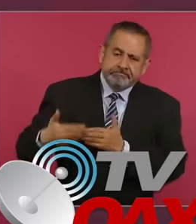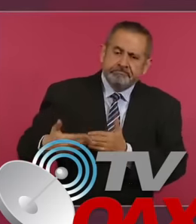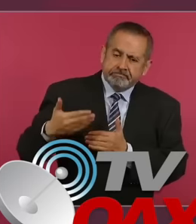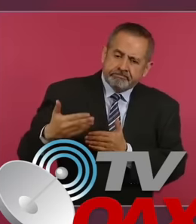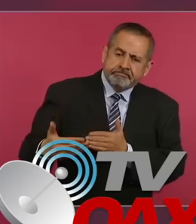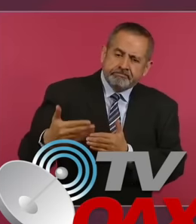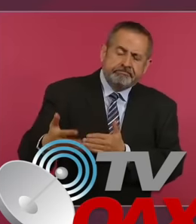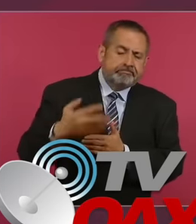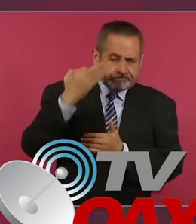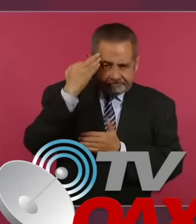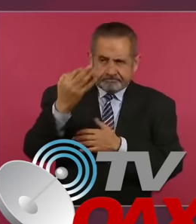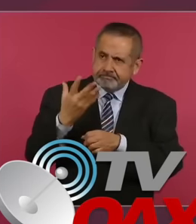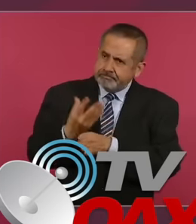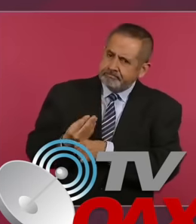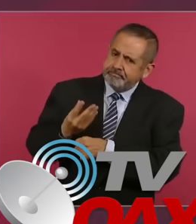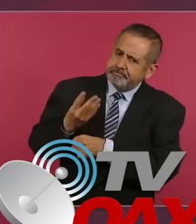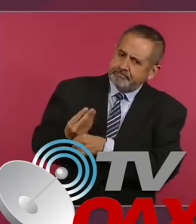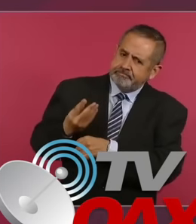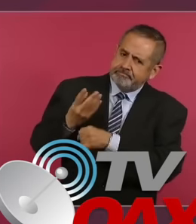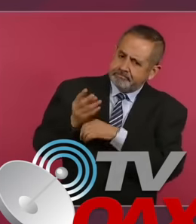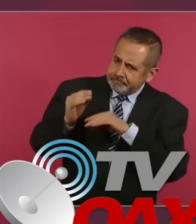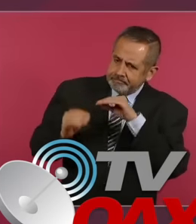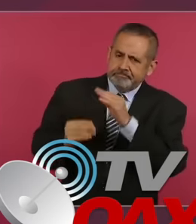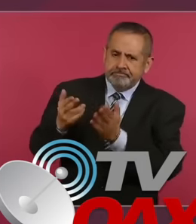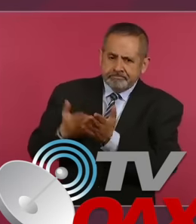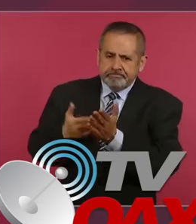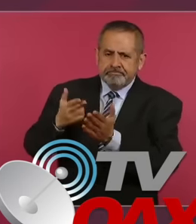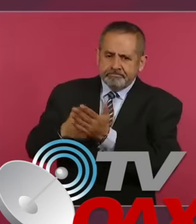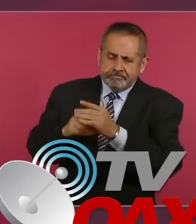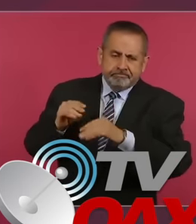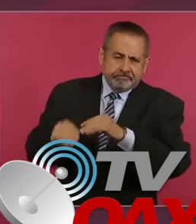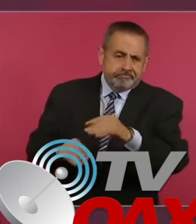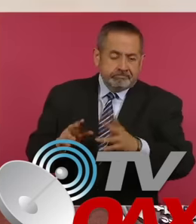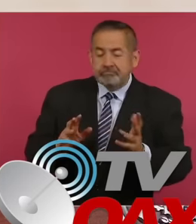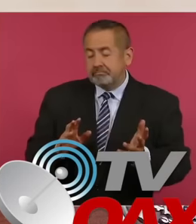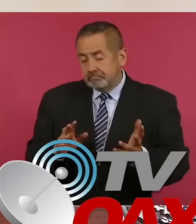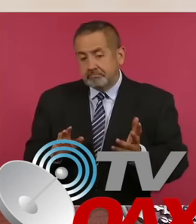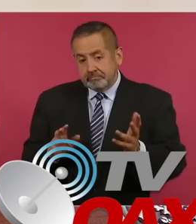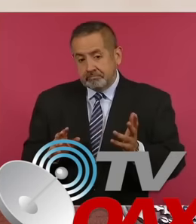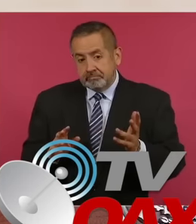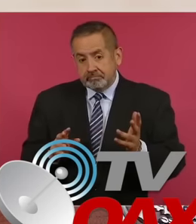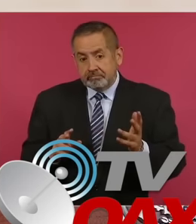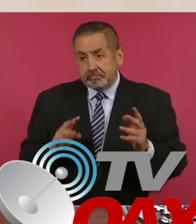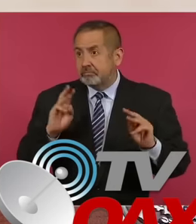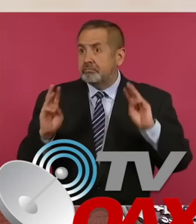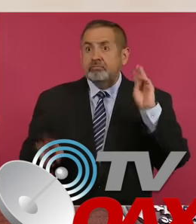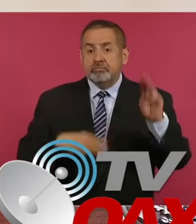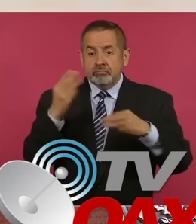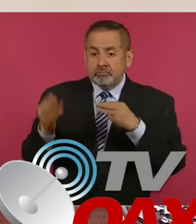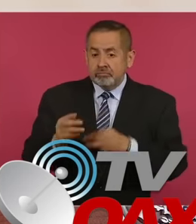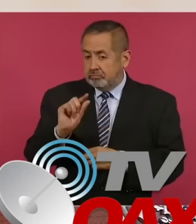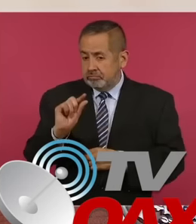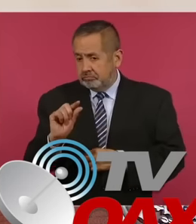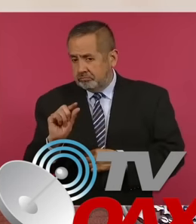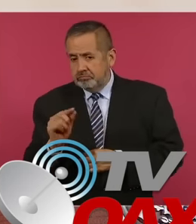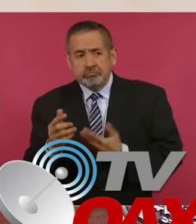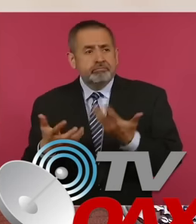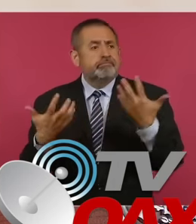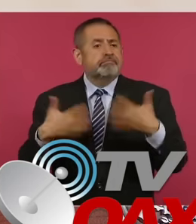lleva tiempo. Hay pocas empresas que construyen trenes,